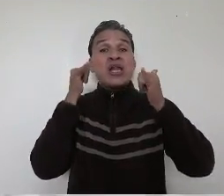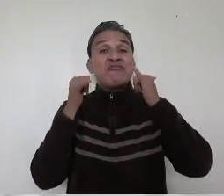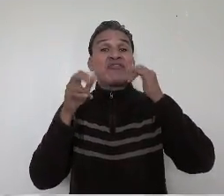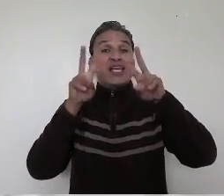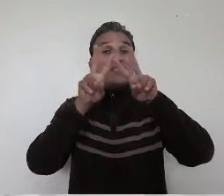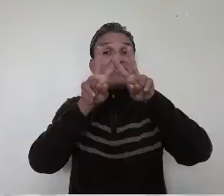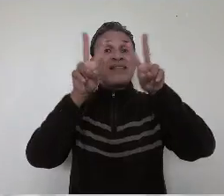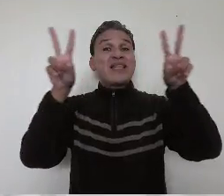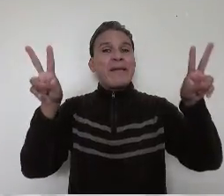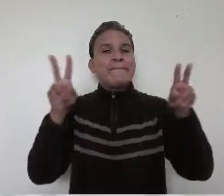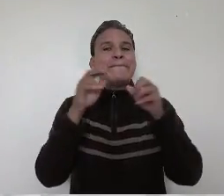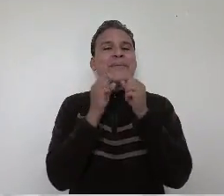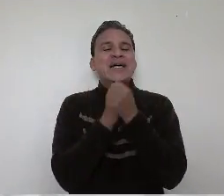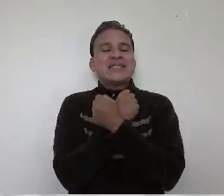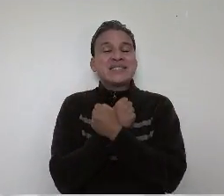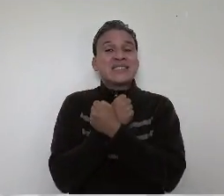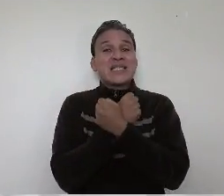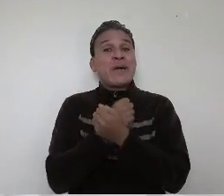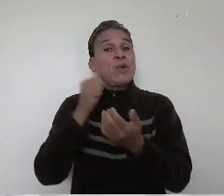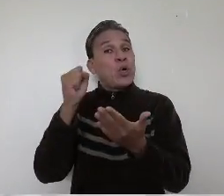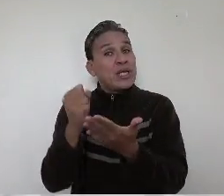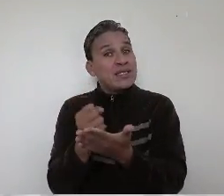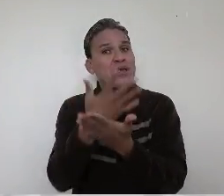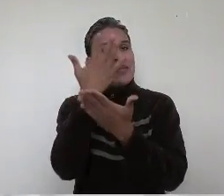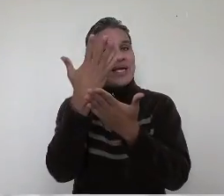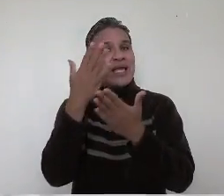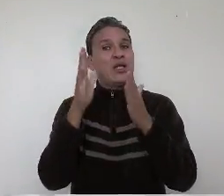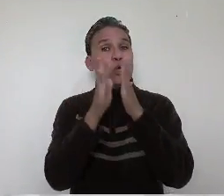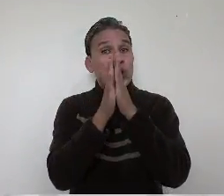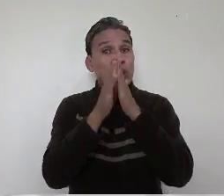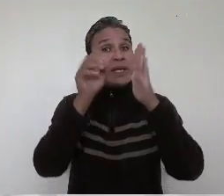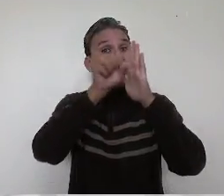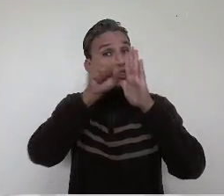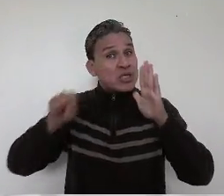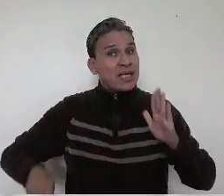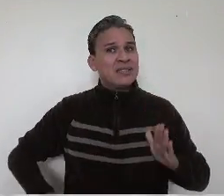amor y de evangelio, roguemos al Señor.